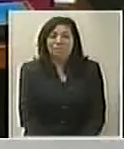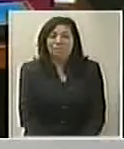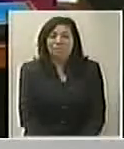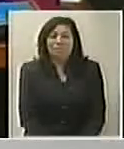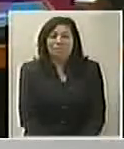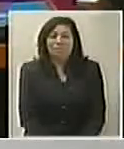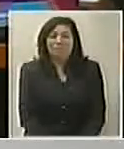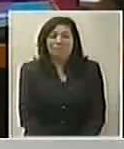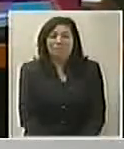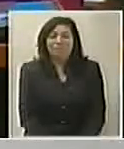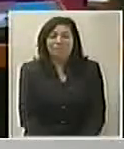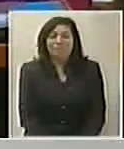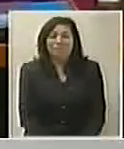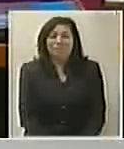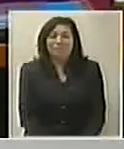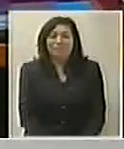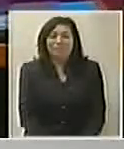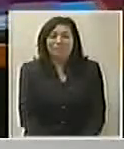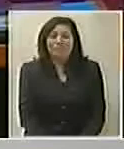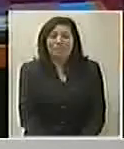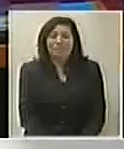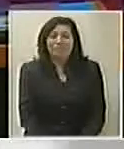Voy a continuar.